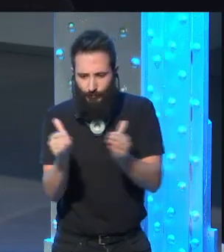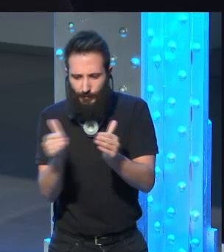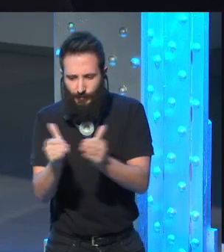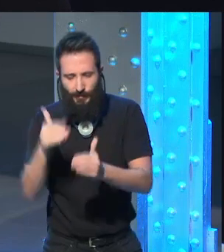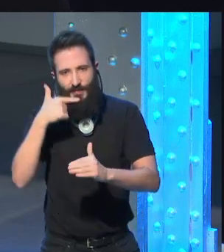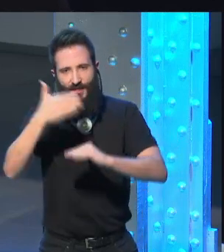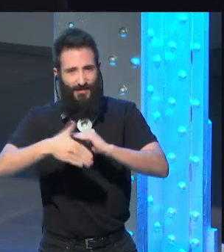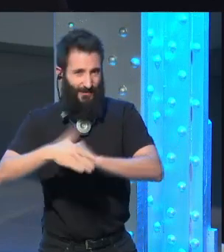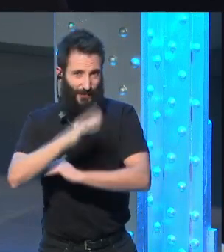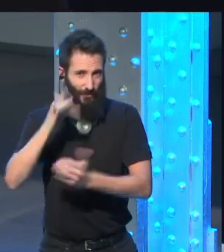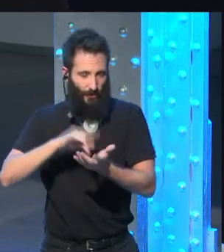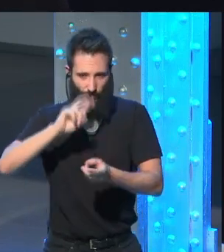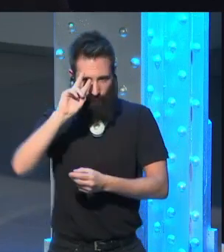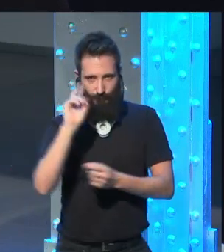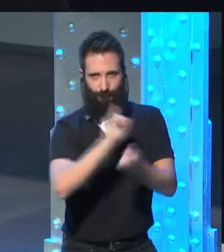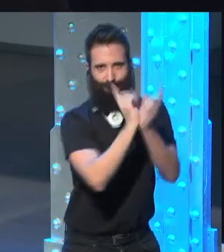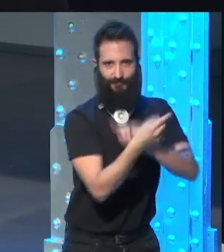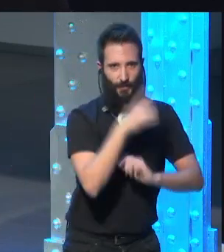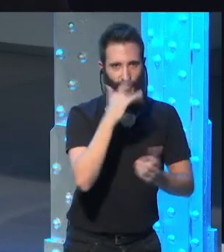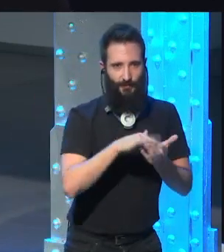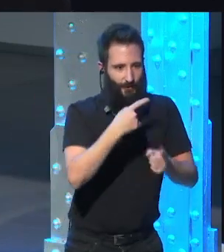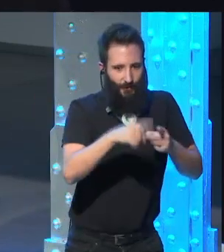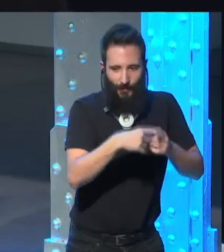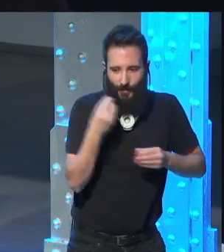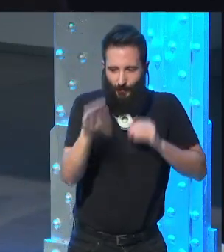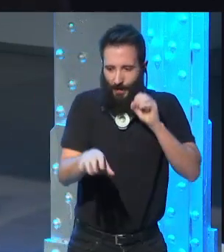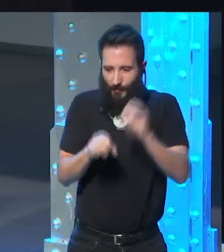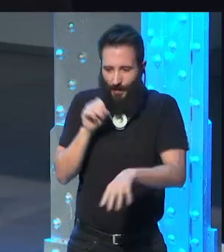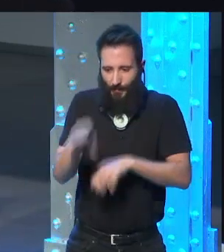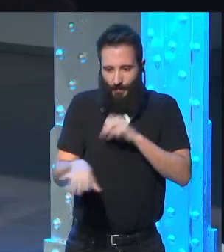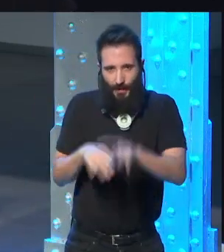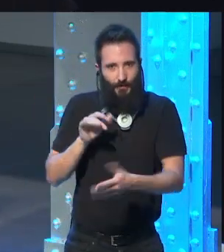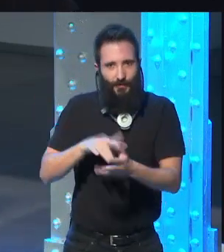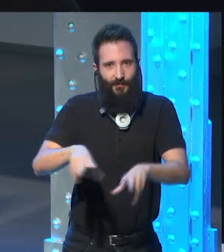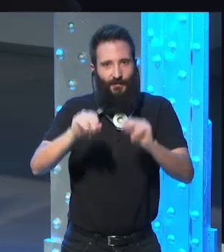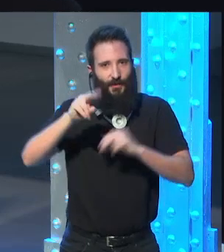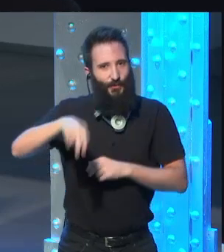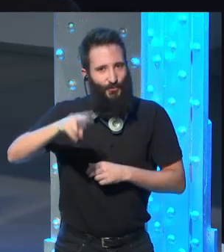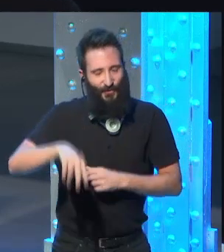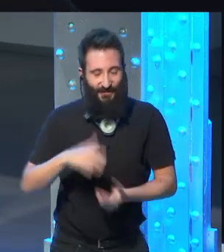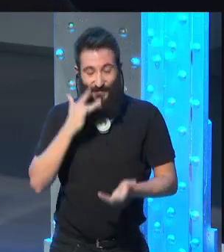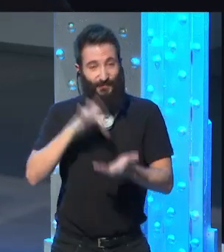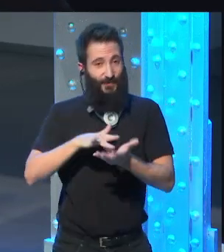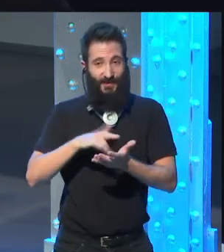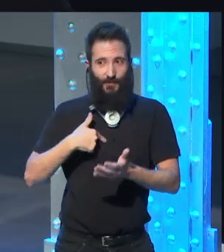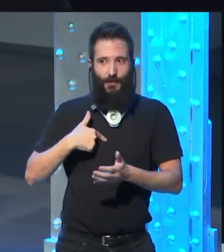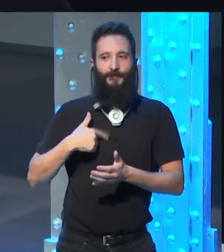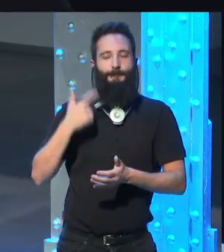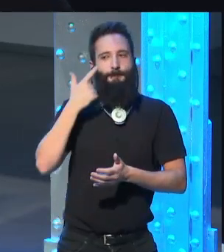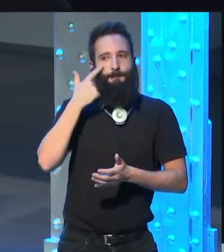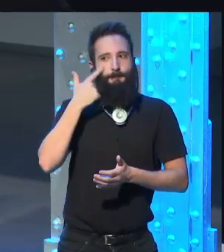tenés, y yo al revés, yo estaba como que ponía cosas y agregaba y que no iba a terminar nunca. Entonces aprender eso, cuál es